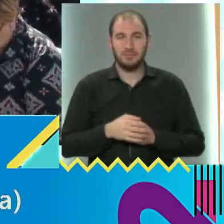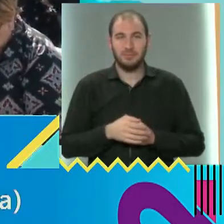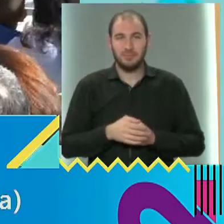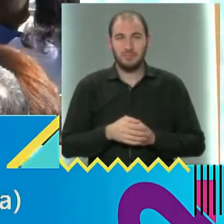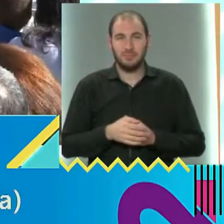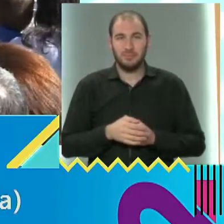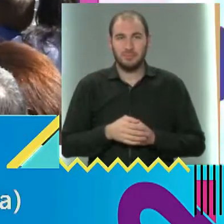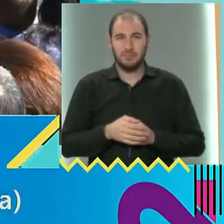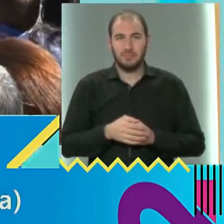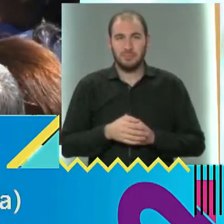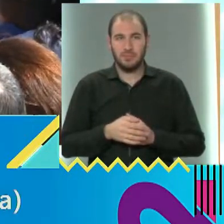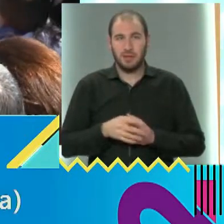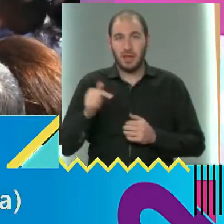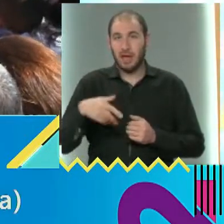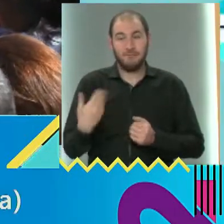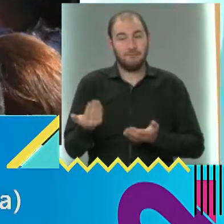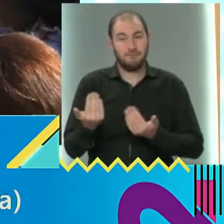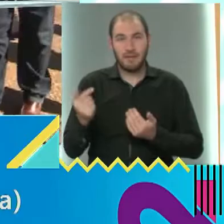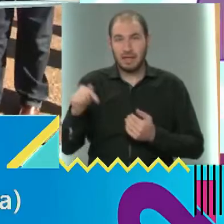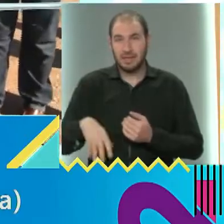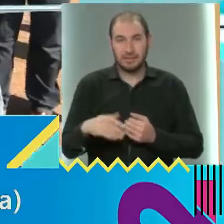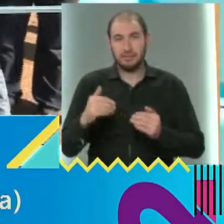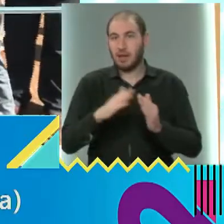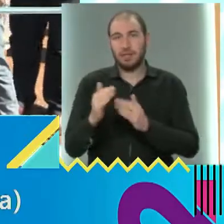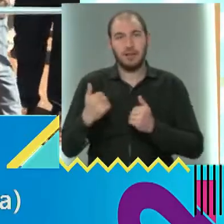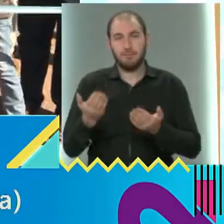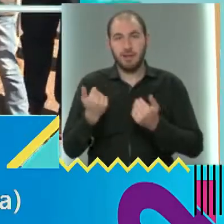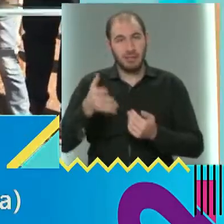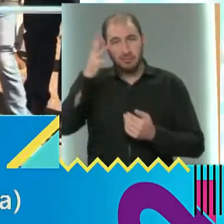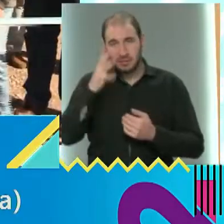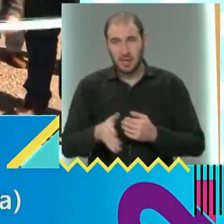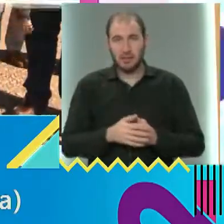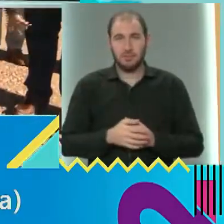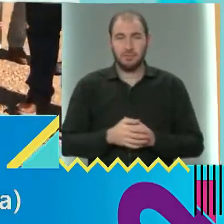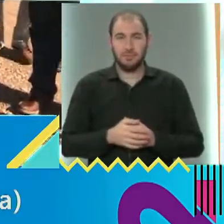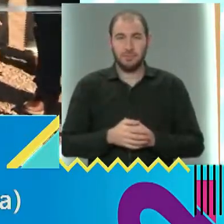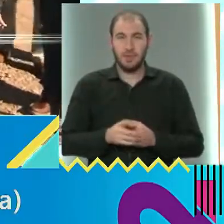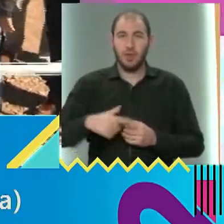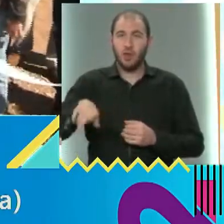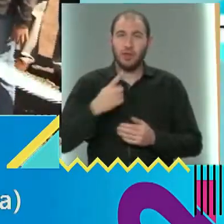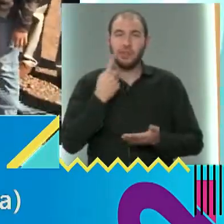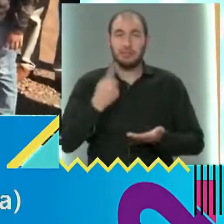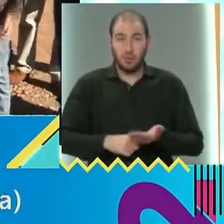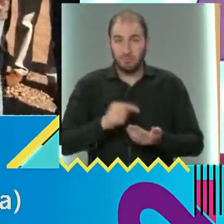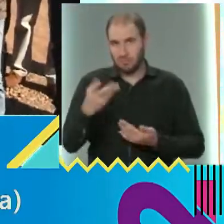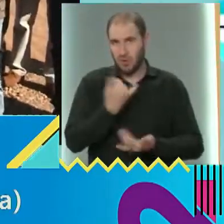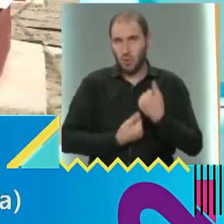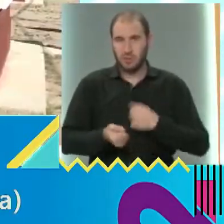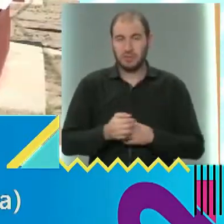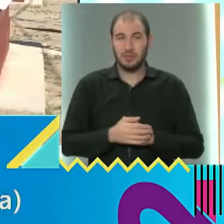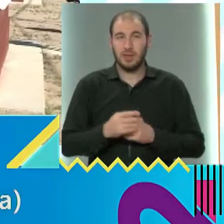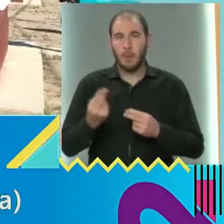de que no alcanza, el déficit habitacional es muy alto y bueno, hemos tomado la decisión como gobierno de